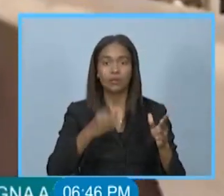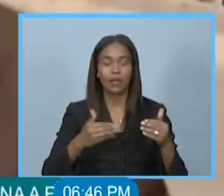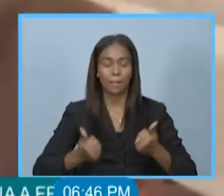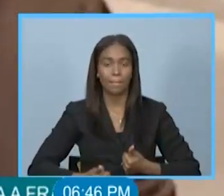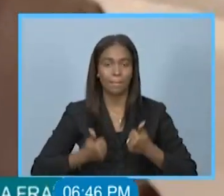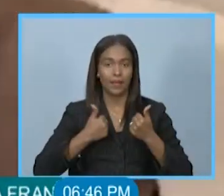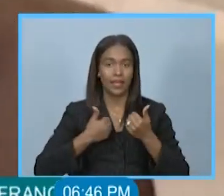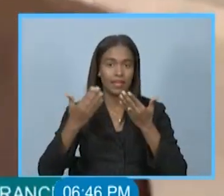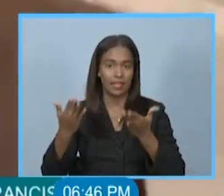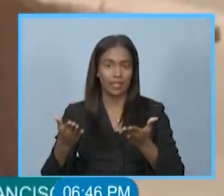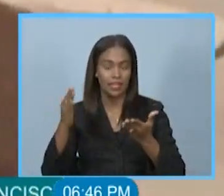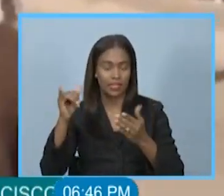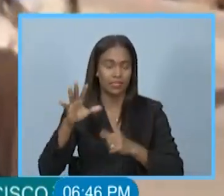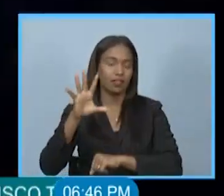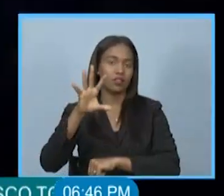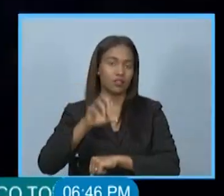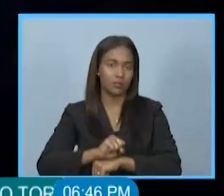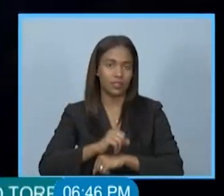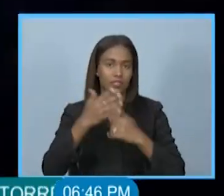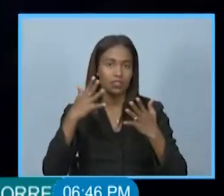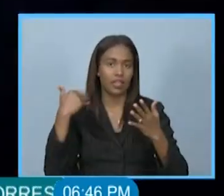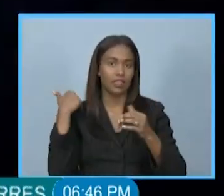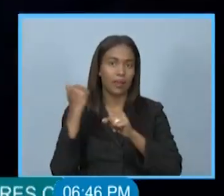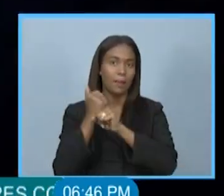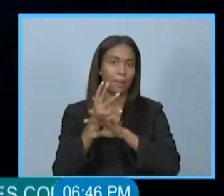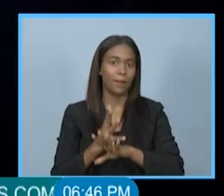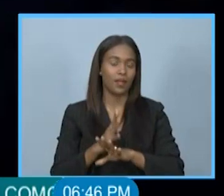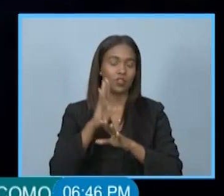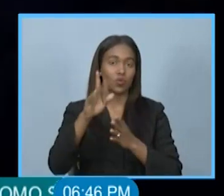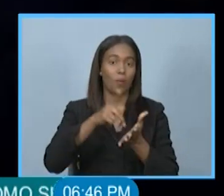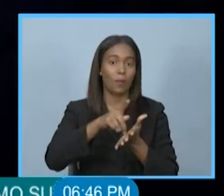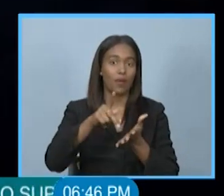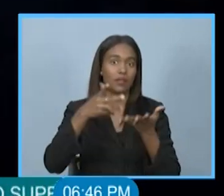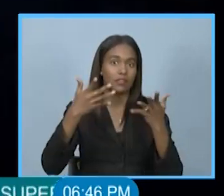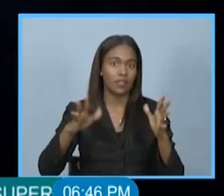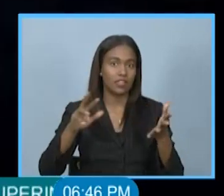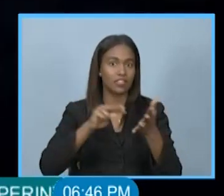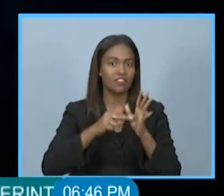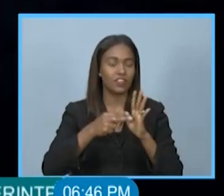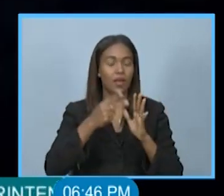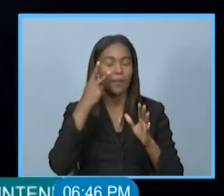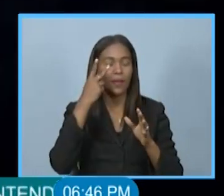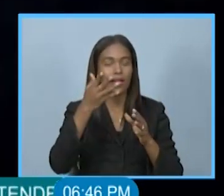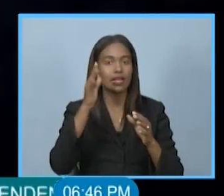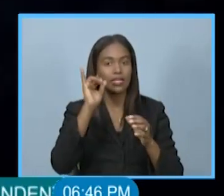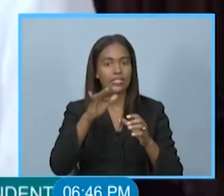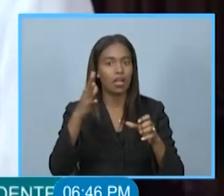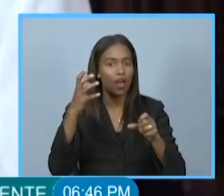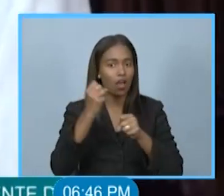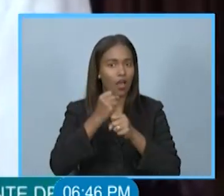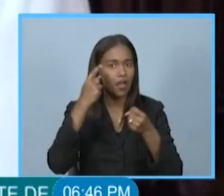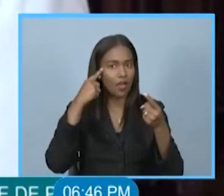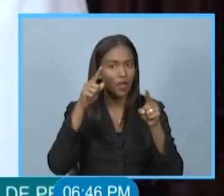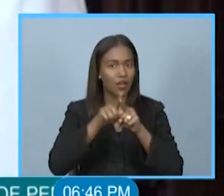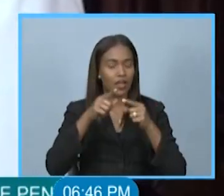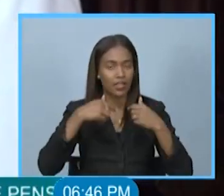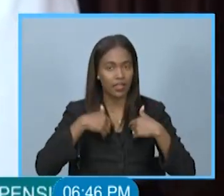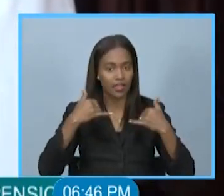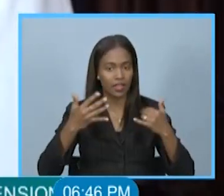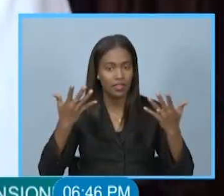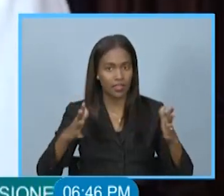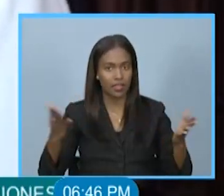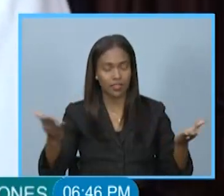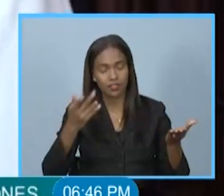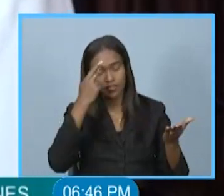que viven allá esa costumbre ya están preparando hasta su pavo o sea fíjese usted que ese sincretismo que hemos hecho en nuestro país